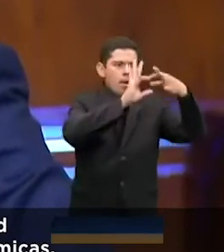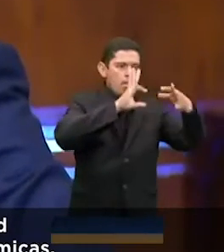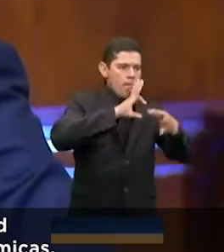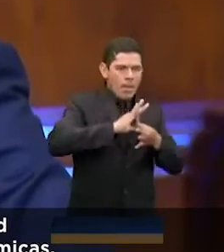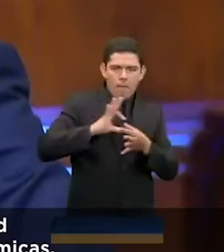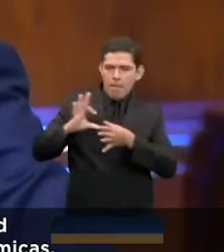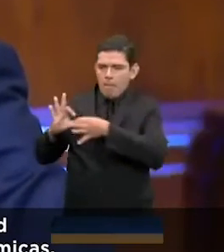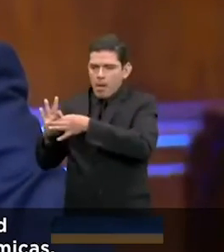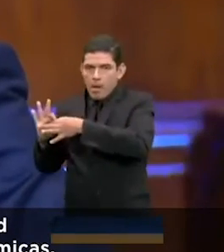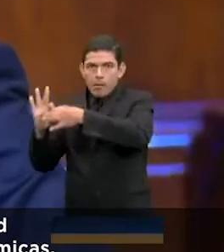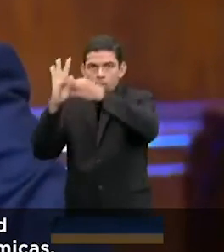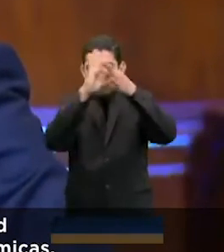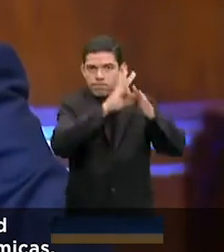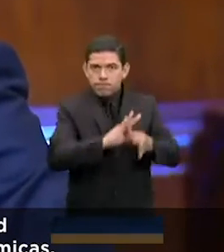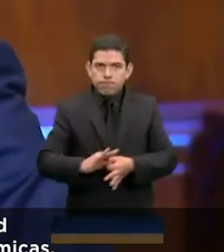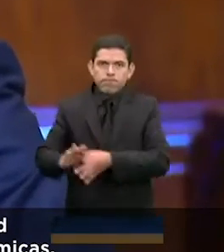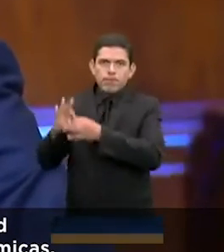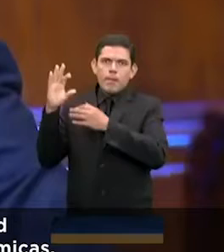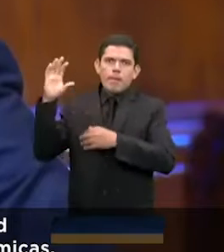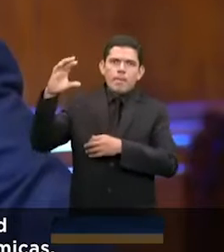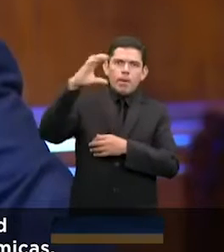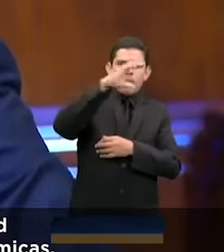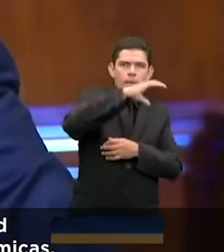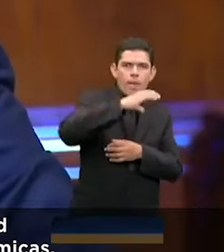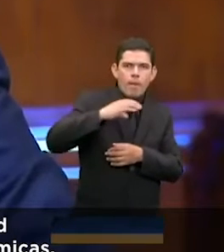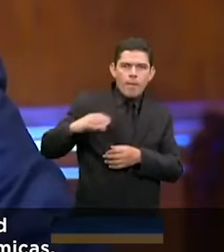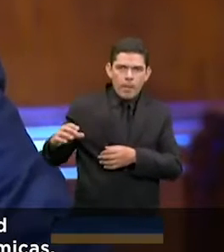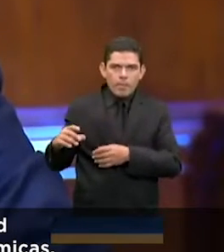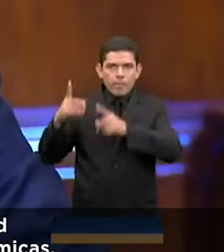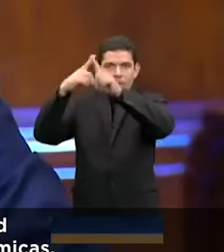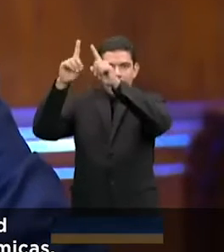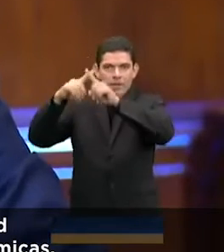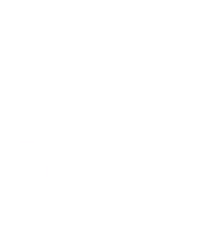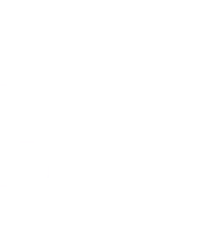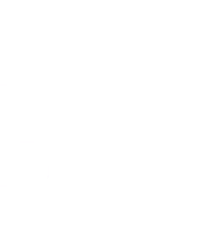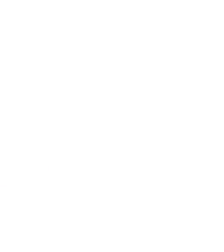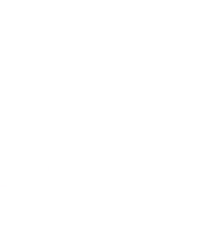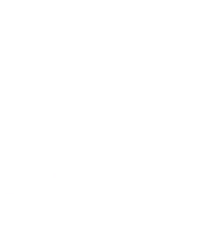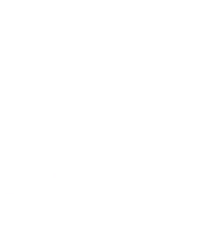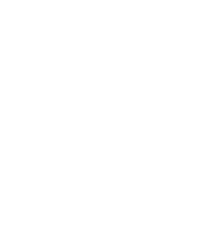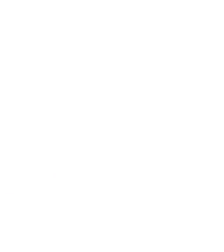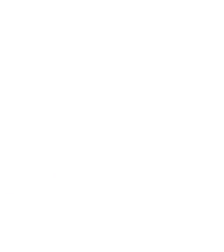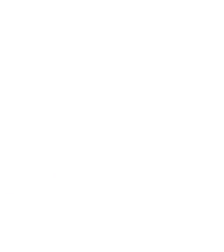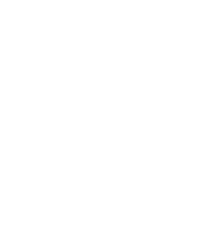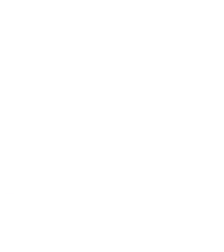país con todas sus positivas ramificaciones económicas.